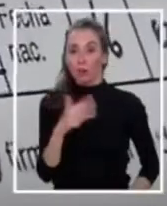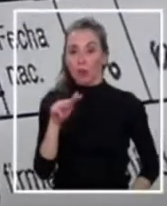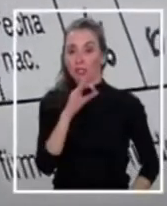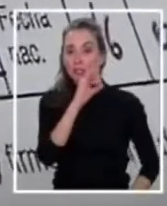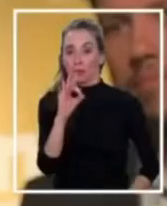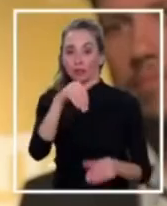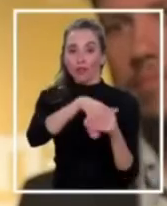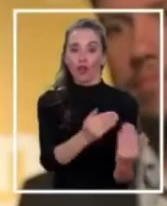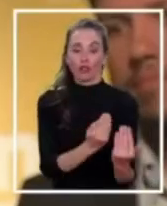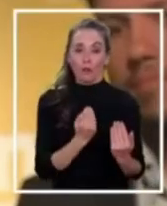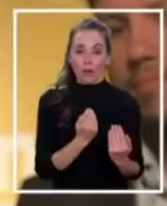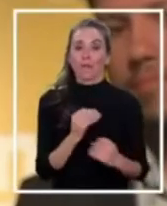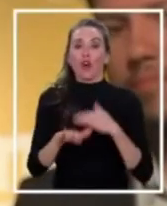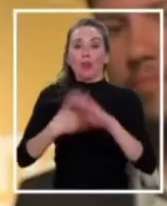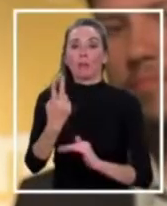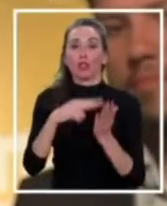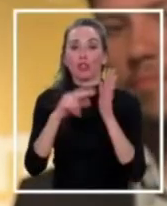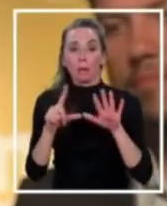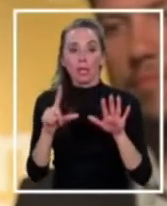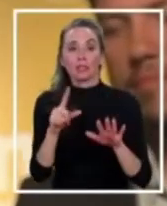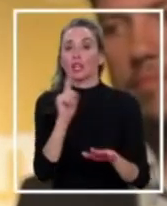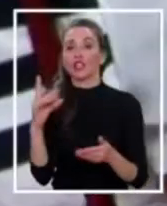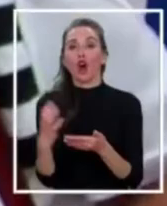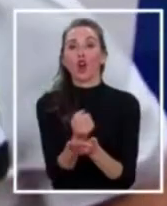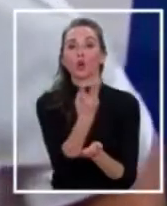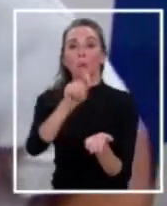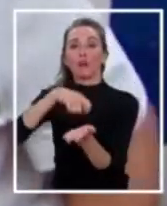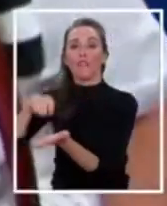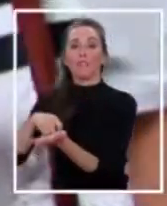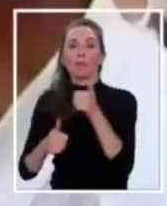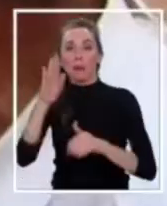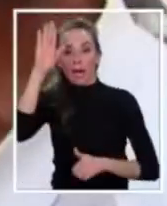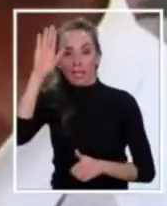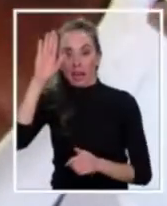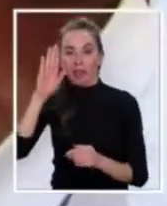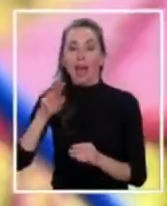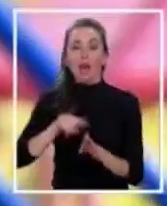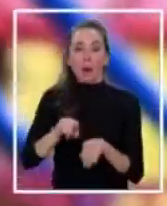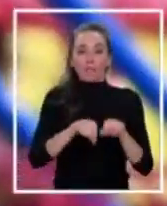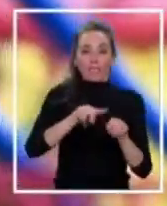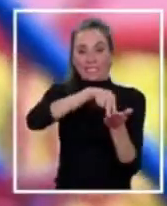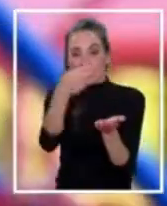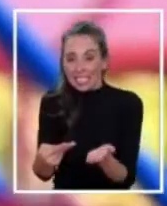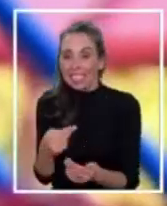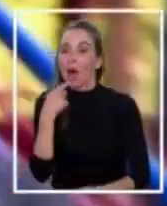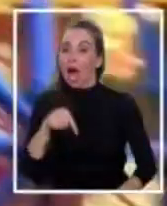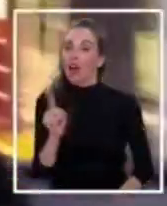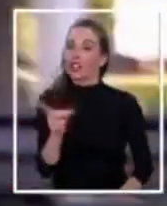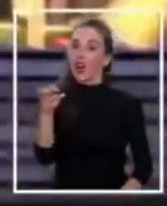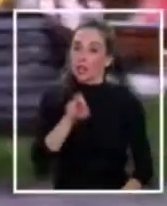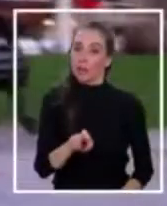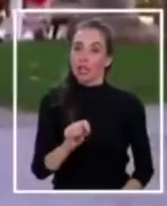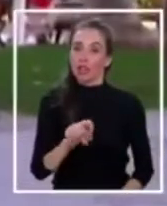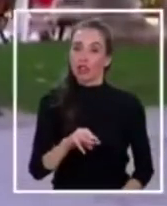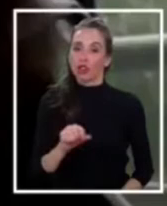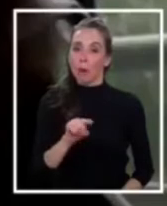0,19% de los sufragios. En 2017 no alcanzó el número de firmas, un tropezón que no se va a repetir, asegura Tomás